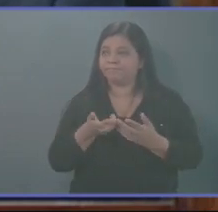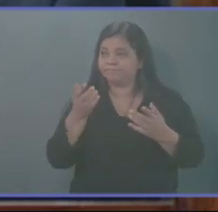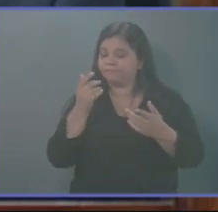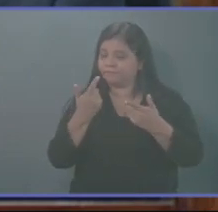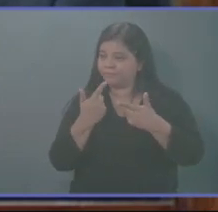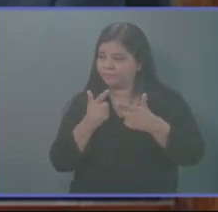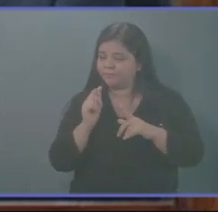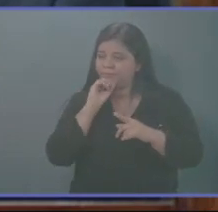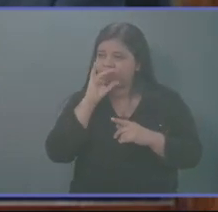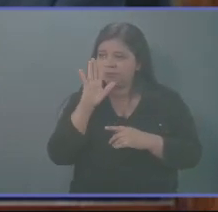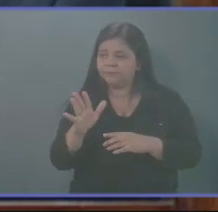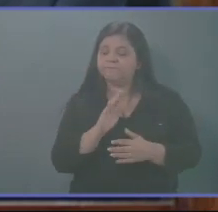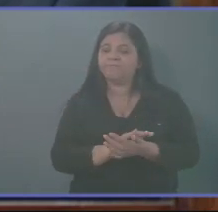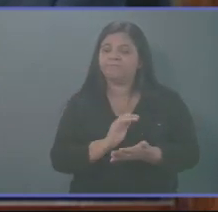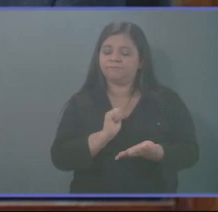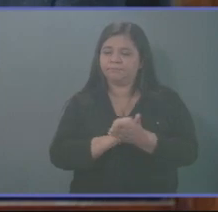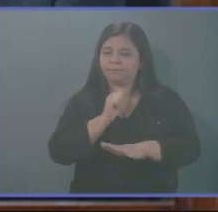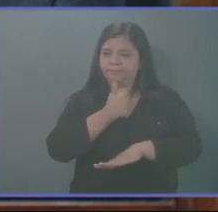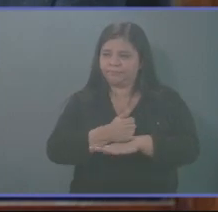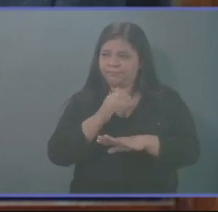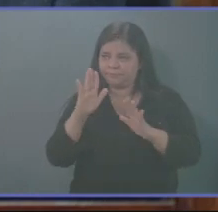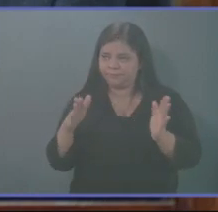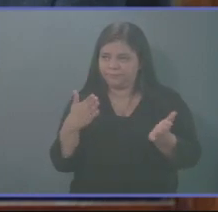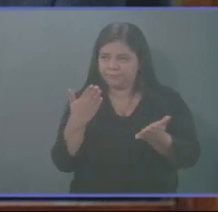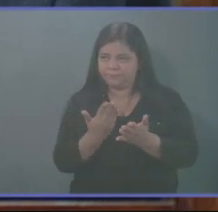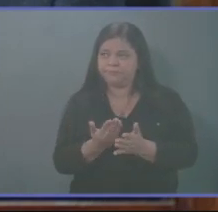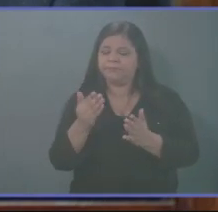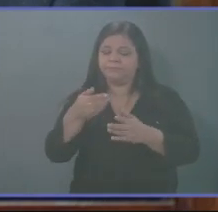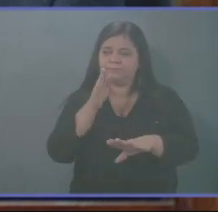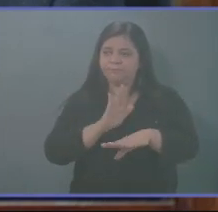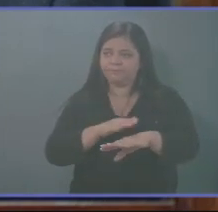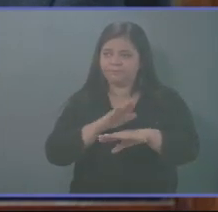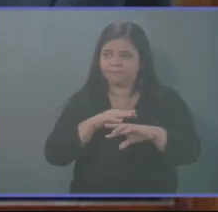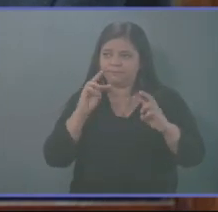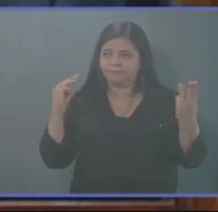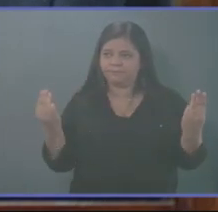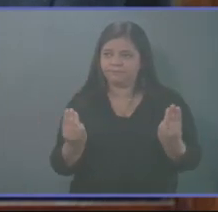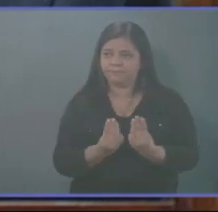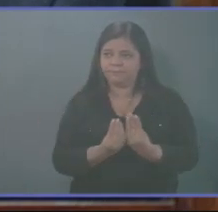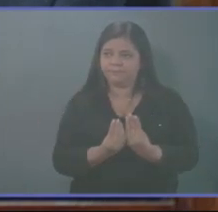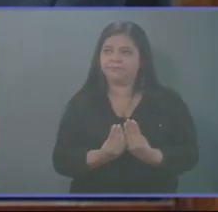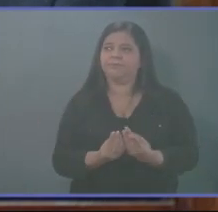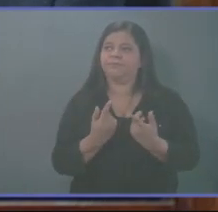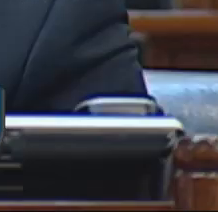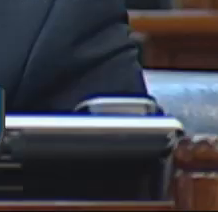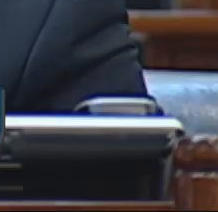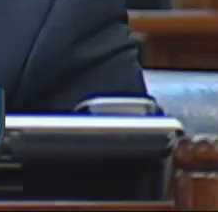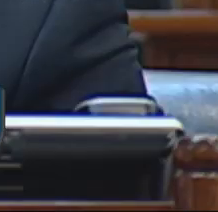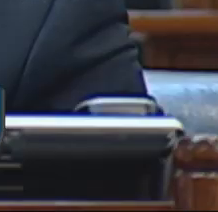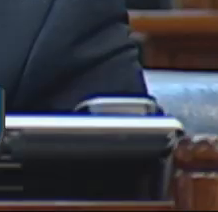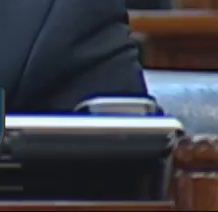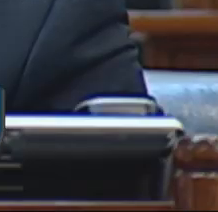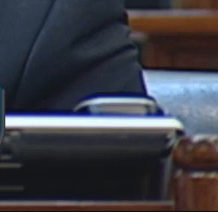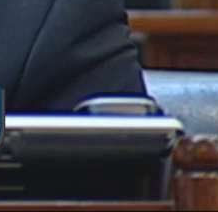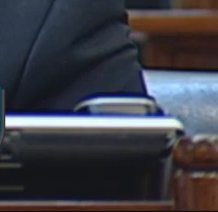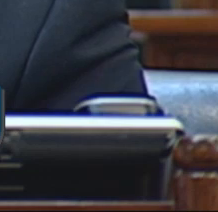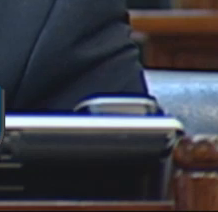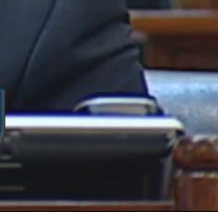literalmente establece que son ilegales y quedan proscritas las llamadas pandillas o maras, tales como la denominada Mara